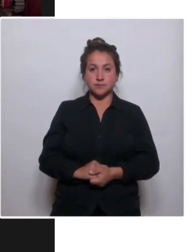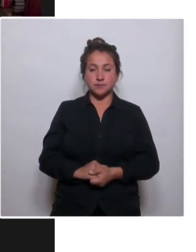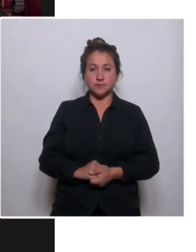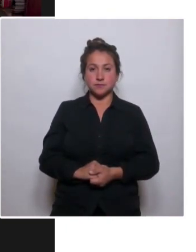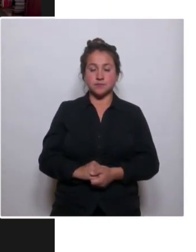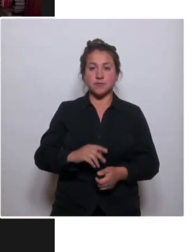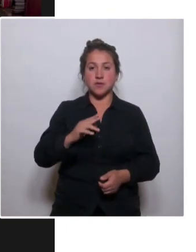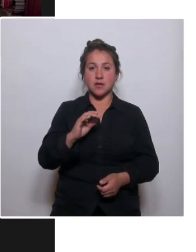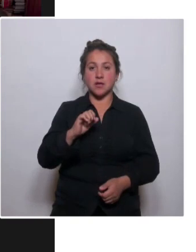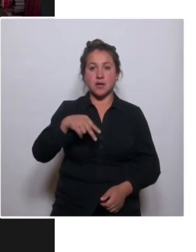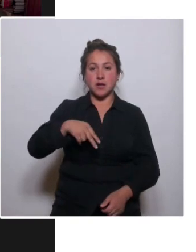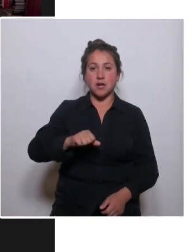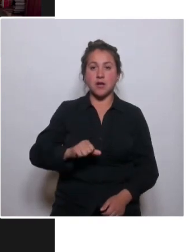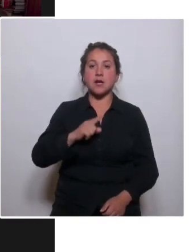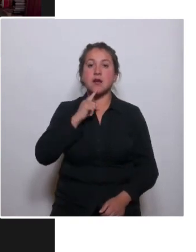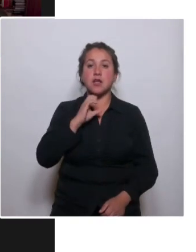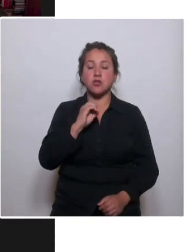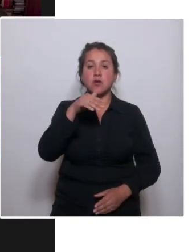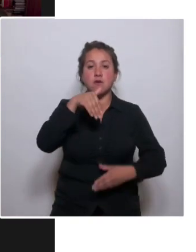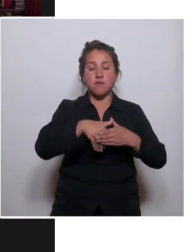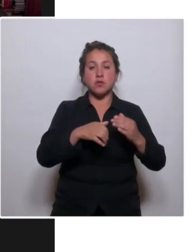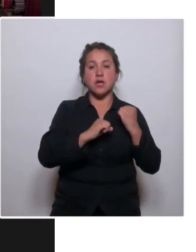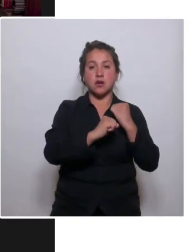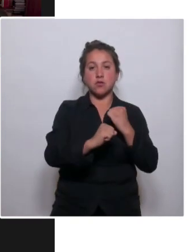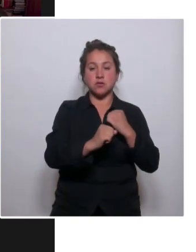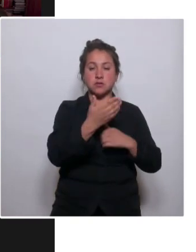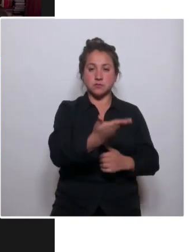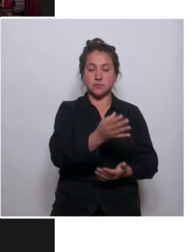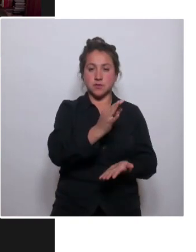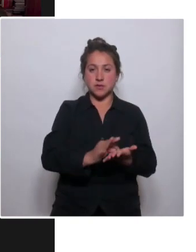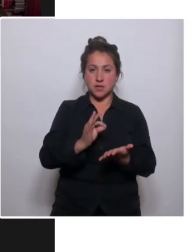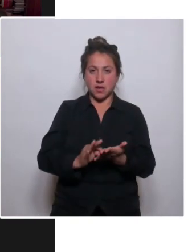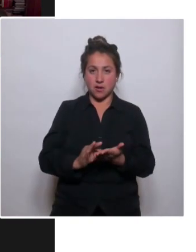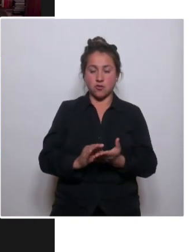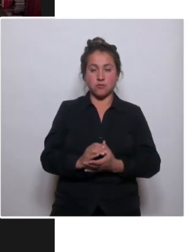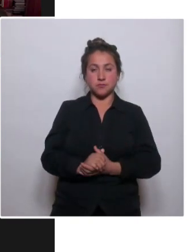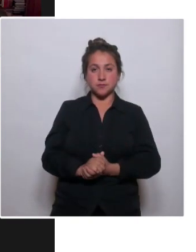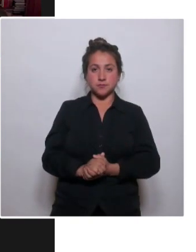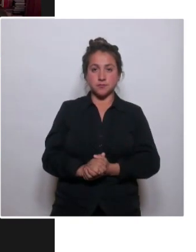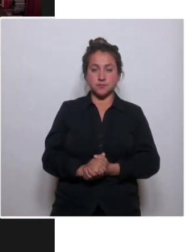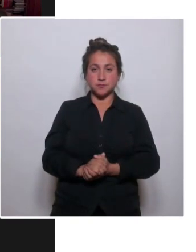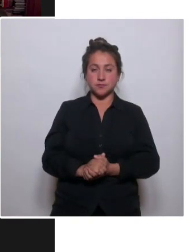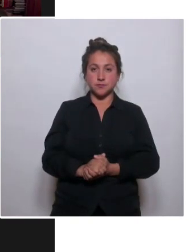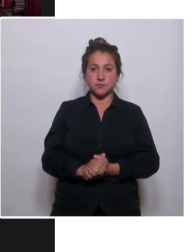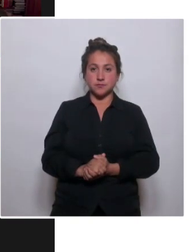Señor Renato Garín, ¿cómo vota? En contra, estimado secretario.